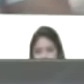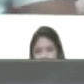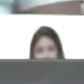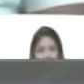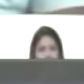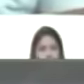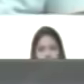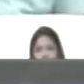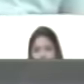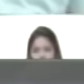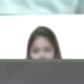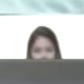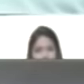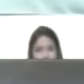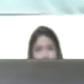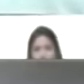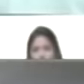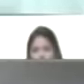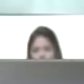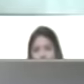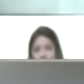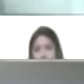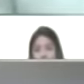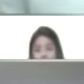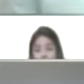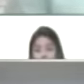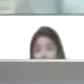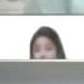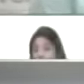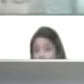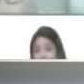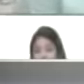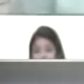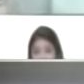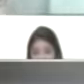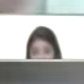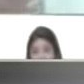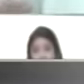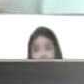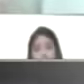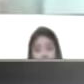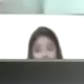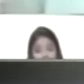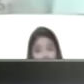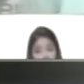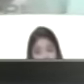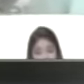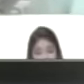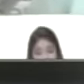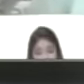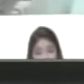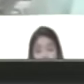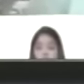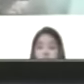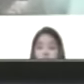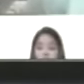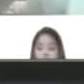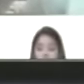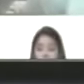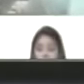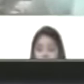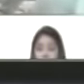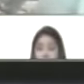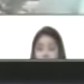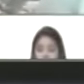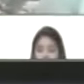situación de retención indebida de las personas, de los funcionarios. Y en ese momento, cuando